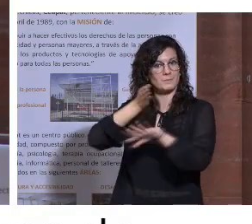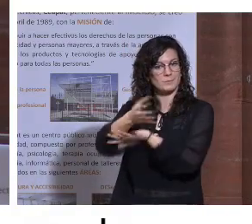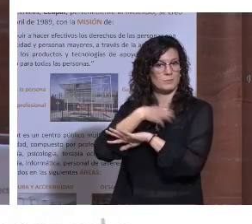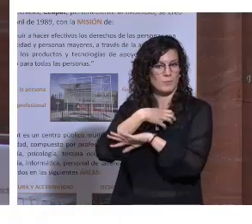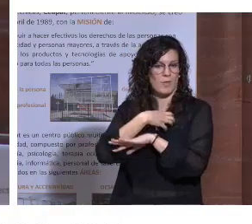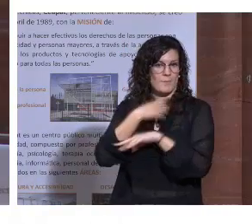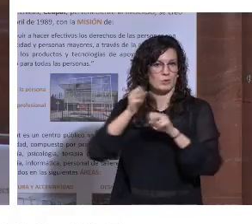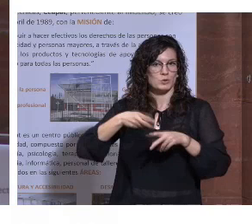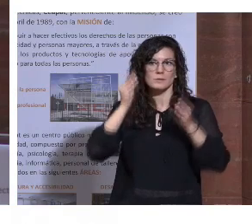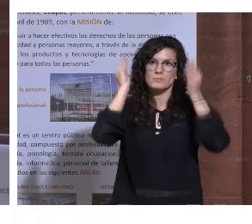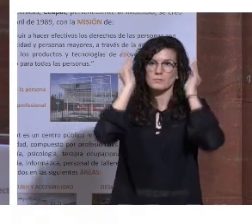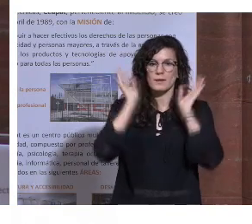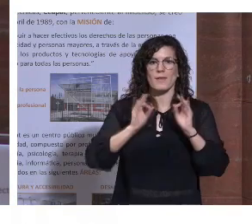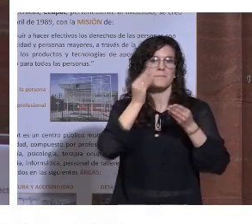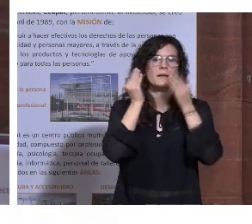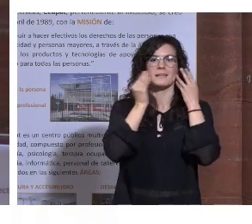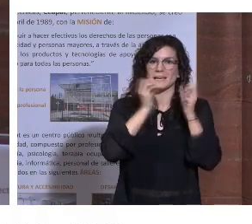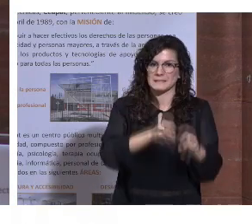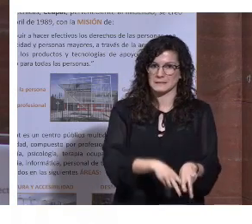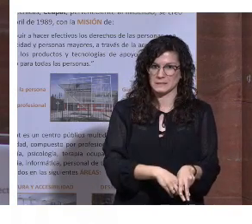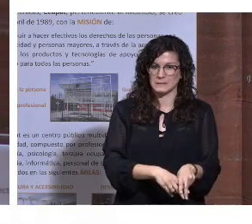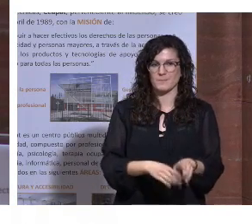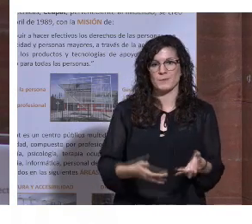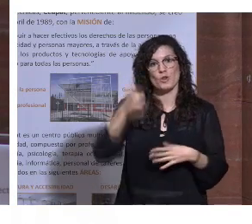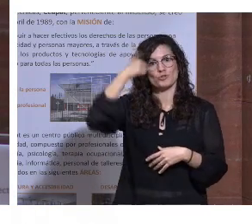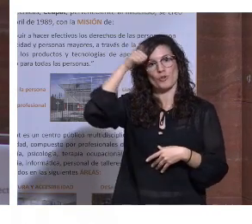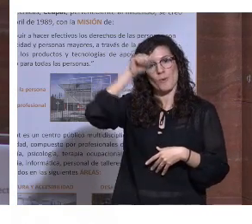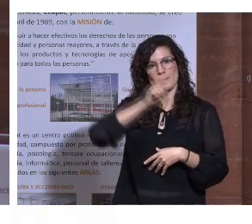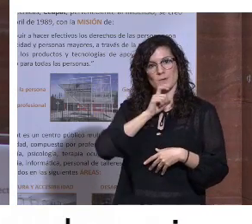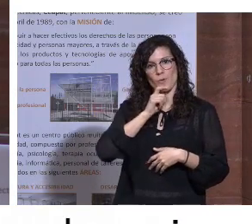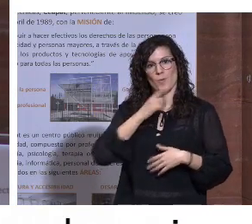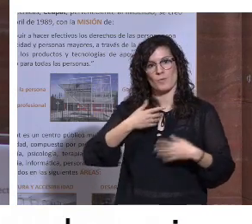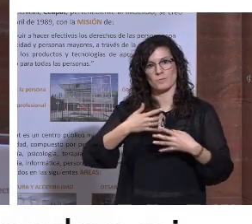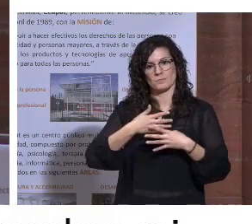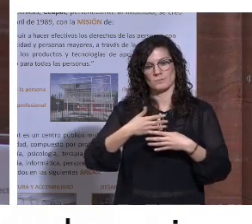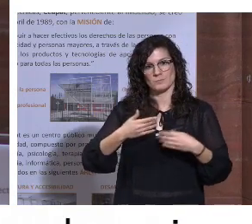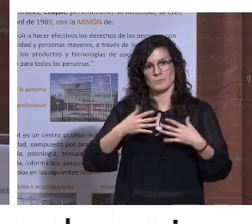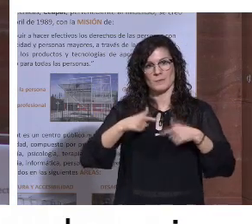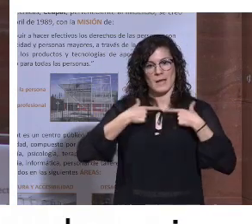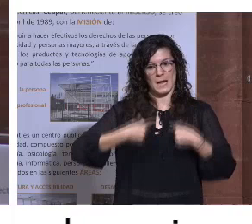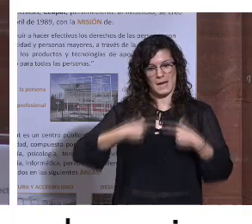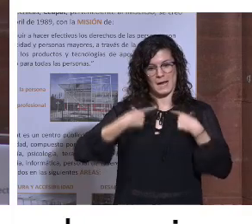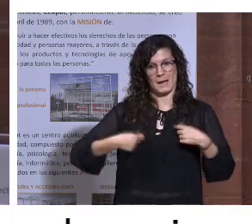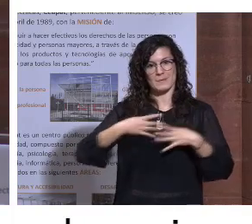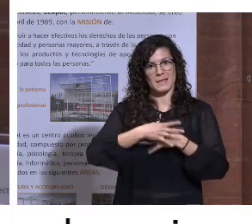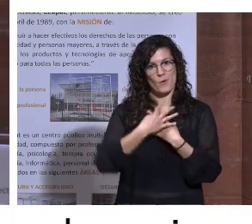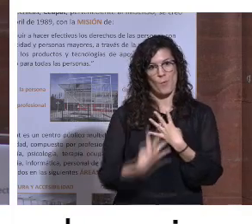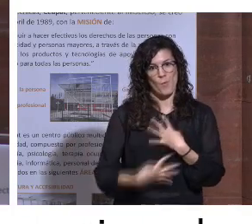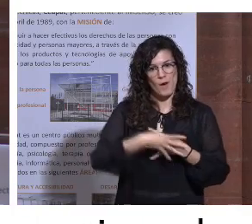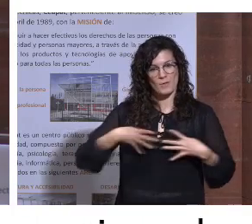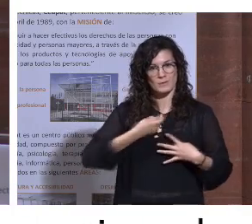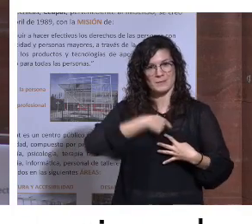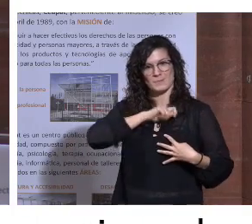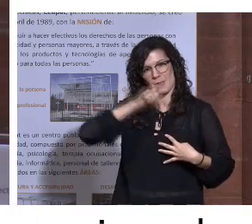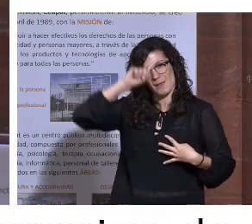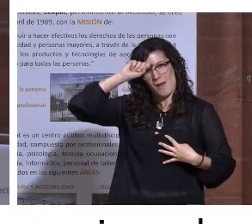cardar y sin maquillar. Y los hombres iban con la camisa de cuadros casi de la España rural, con el pantalón de tergal